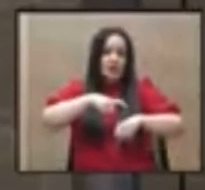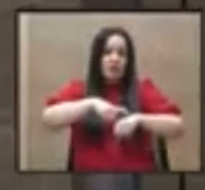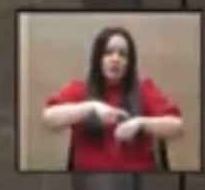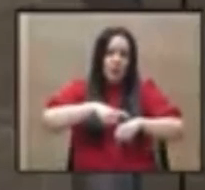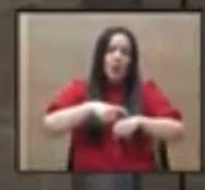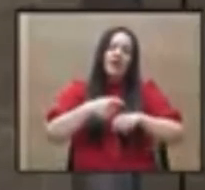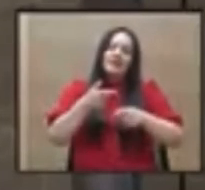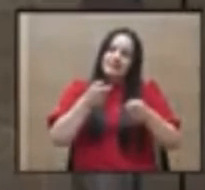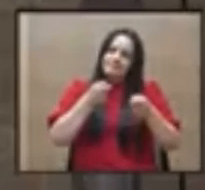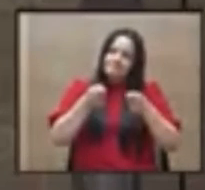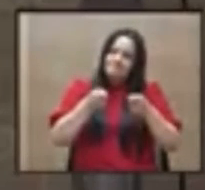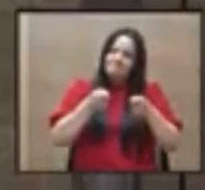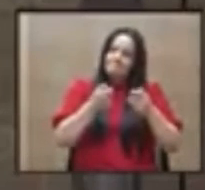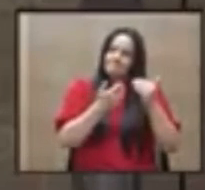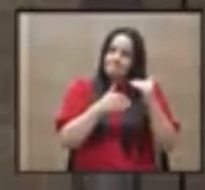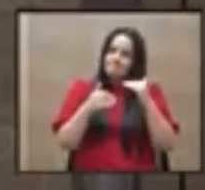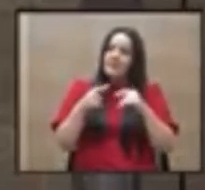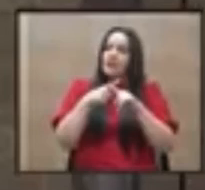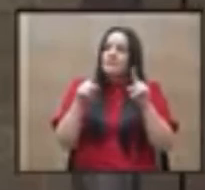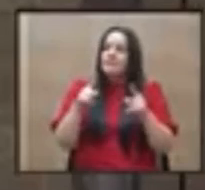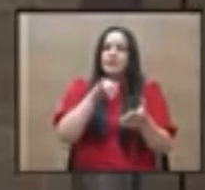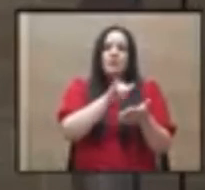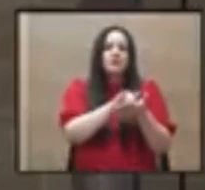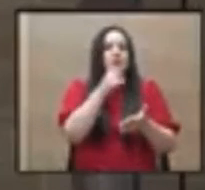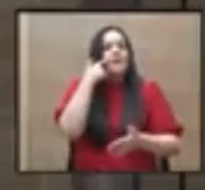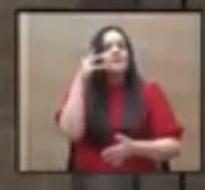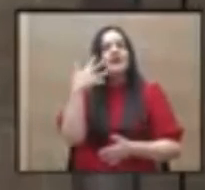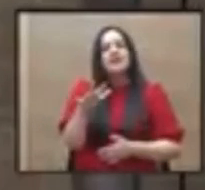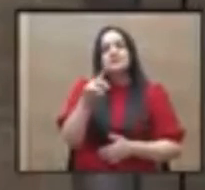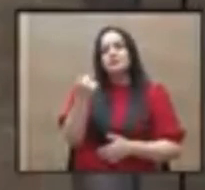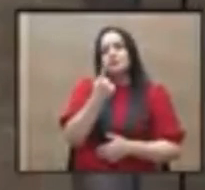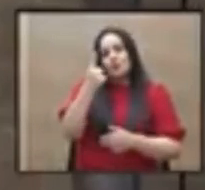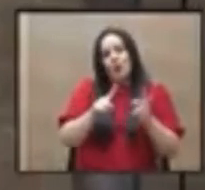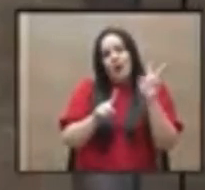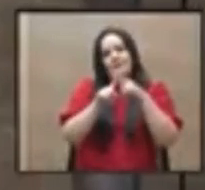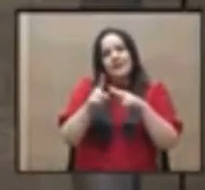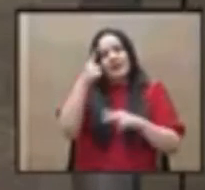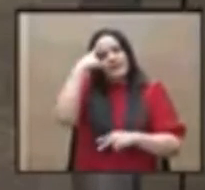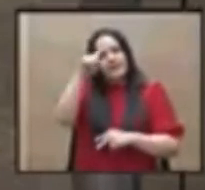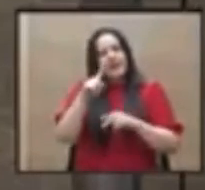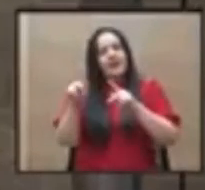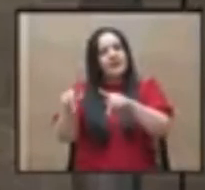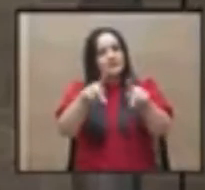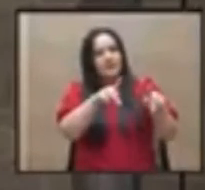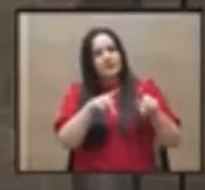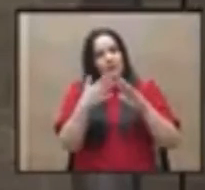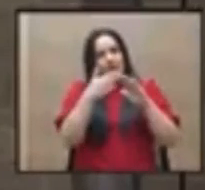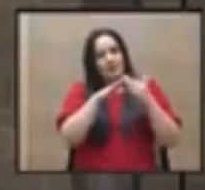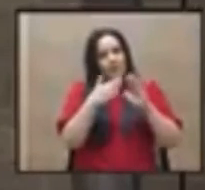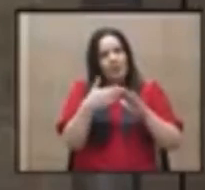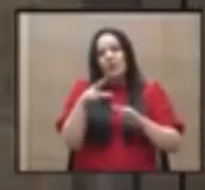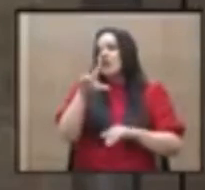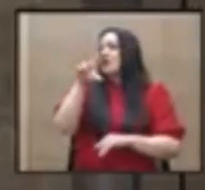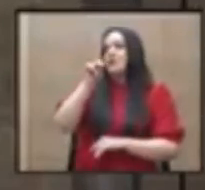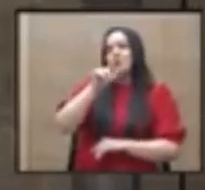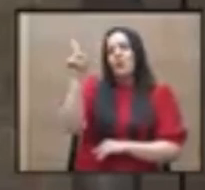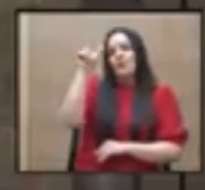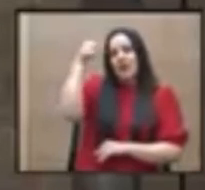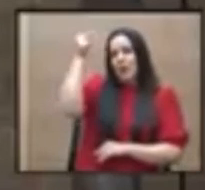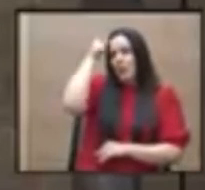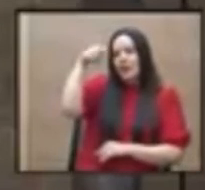faja. Sin embargo, esto parece que solamente aplica para el pueblo, pero no para el gobierno del PAC,